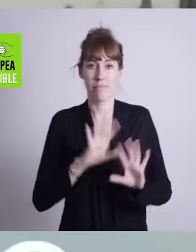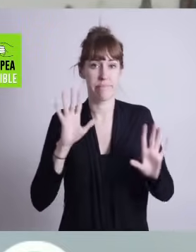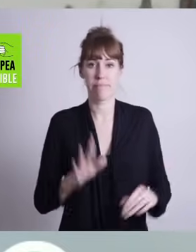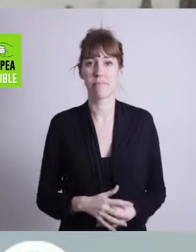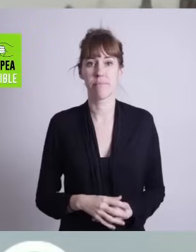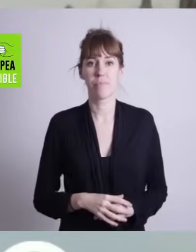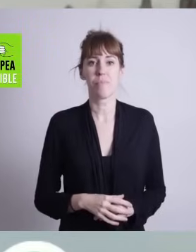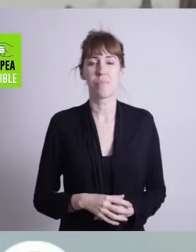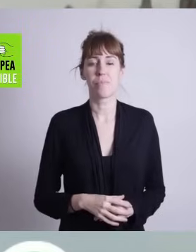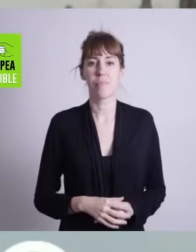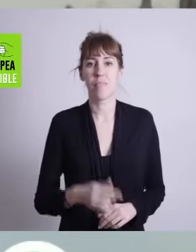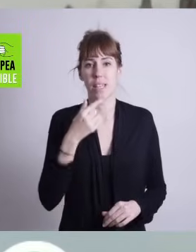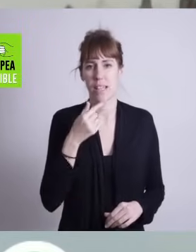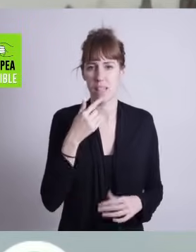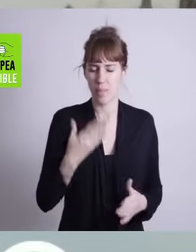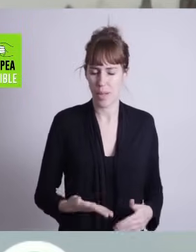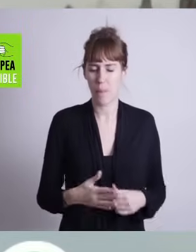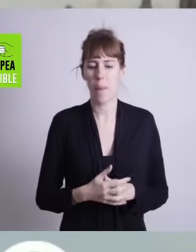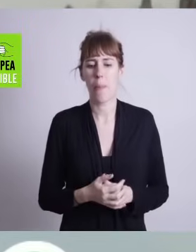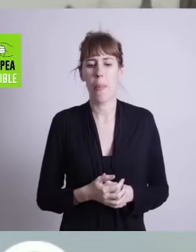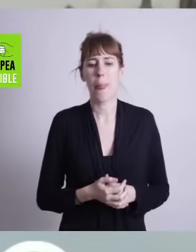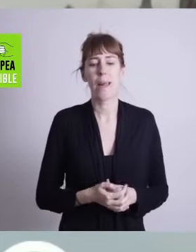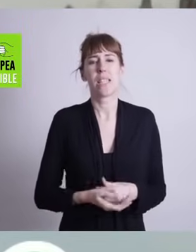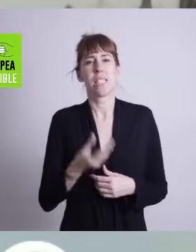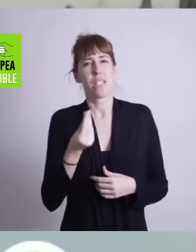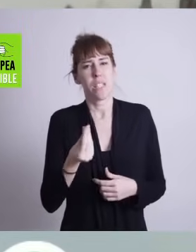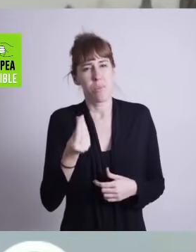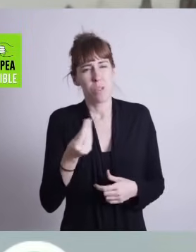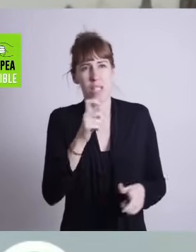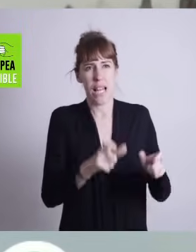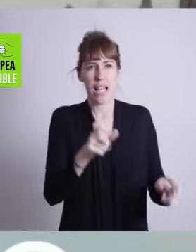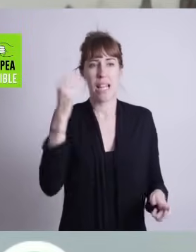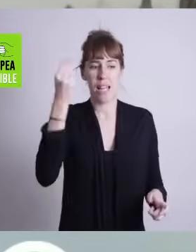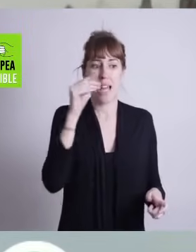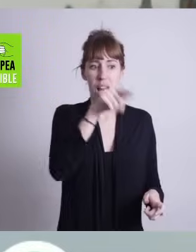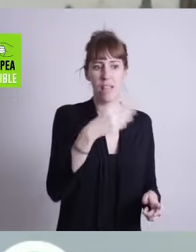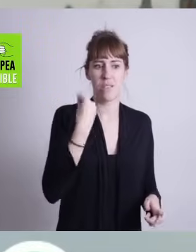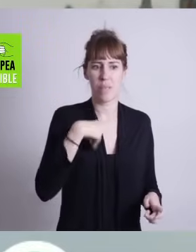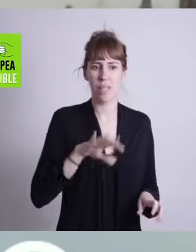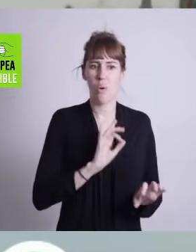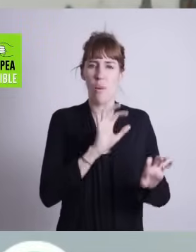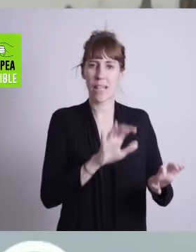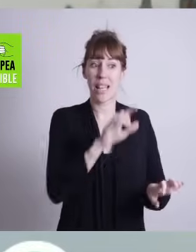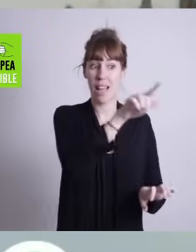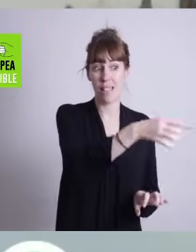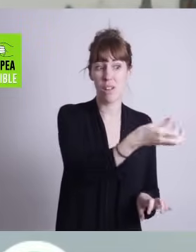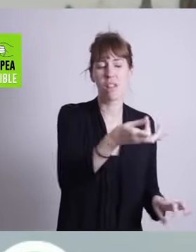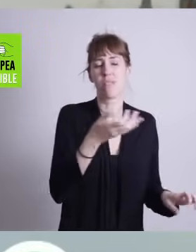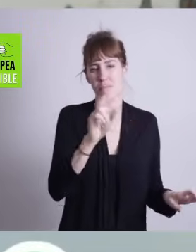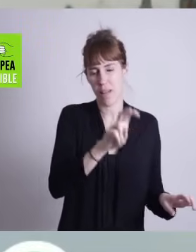y decir, bueno, por mucha gente que siga esta línea o que este aprendizaje lo considere correcto. Para mí lo es,